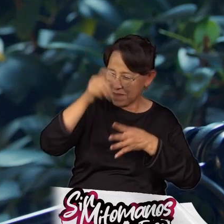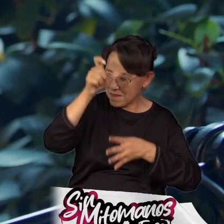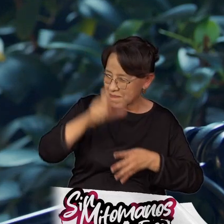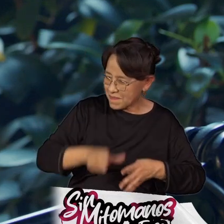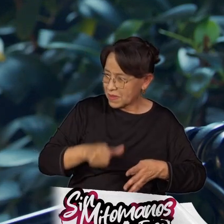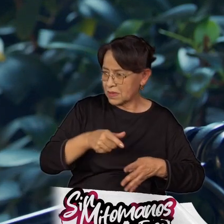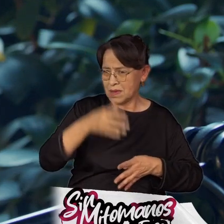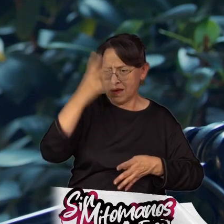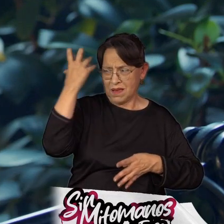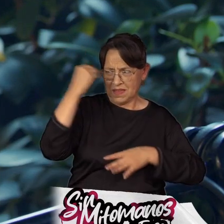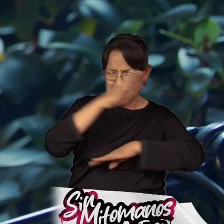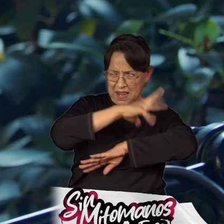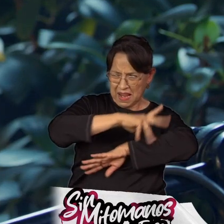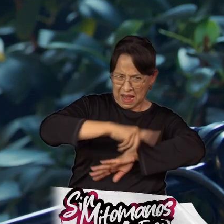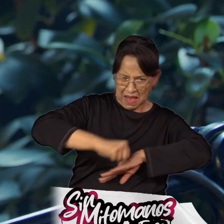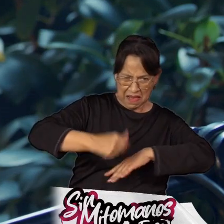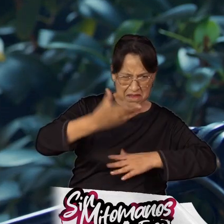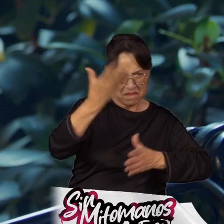publicano,